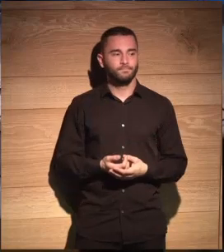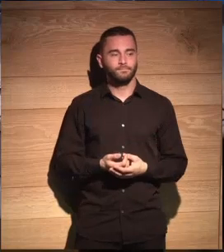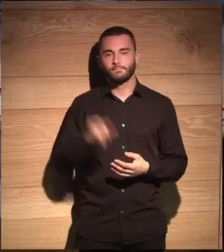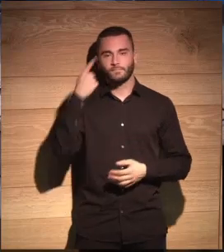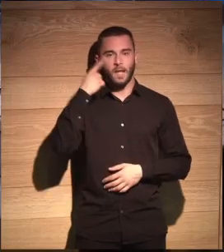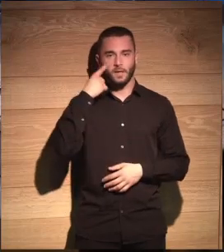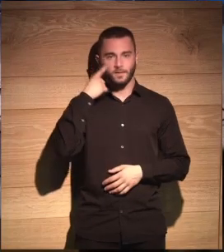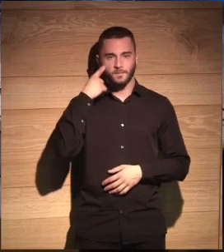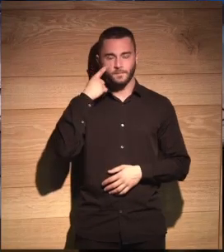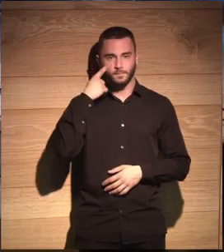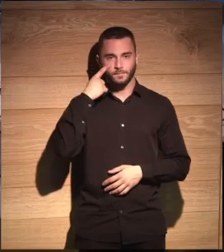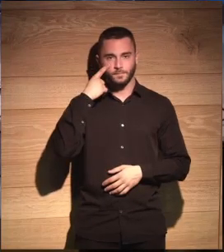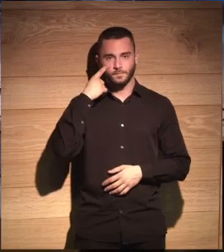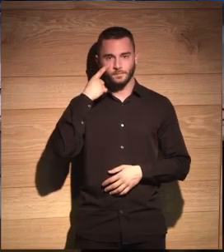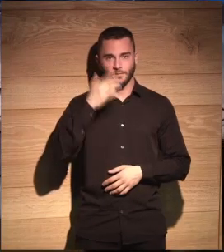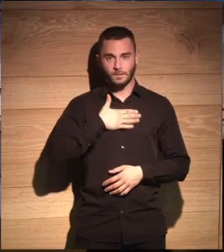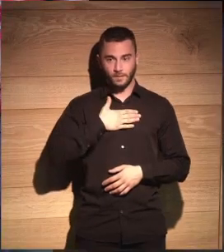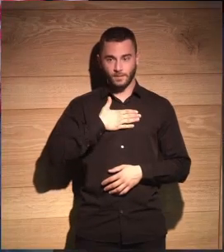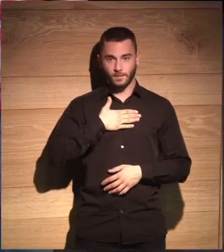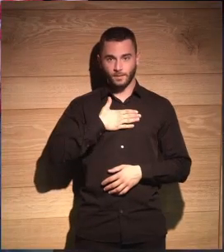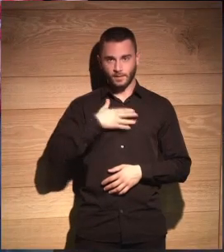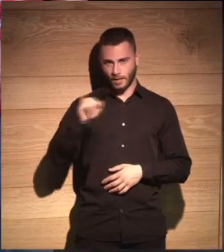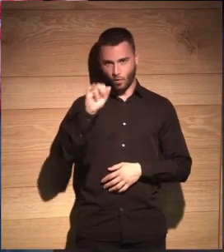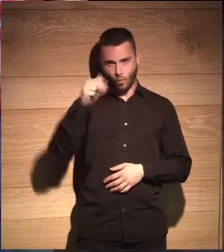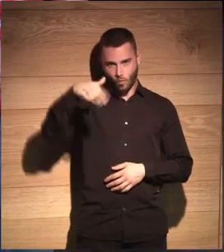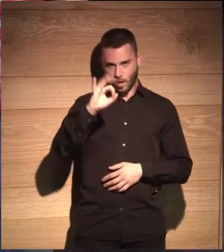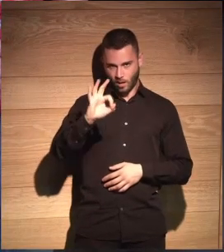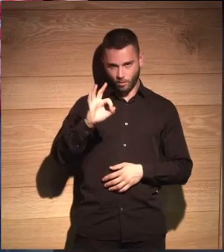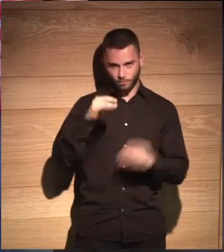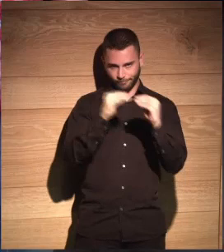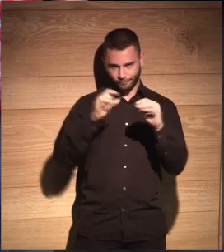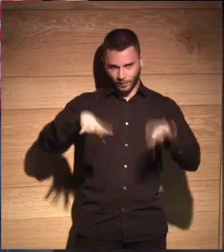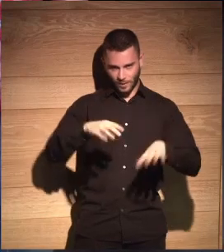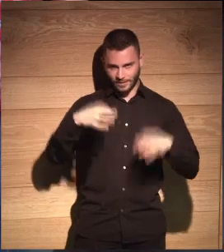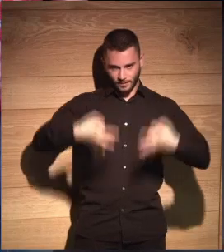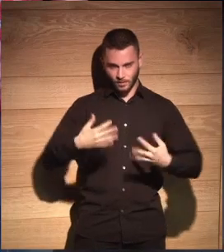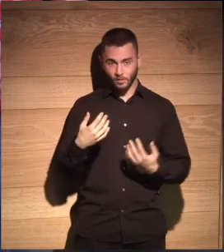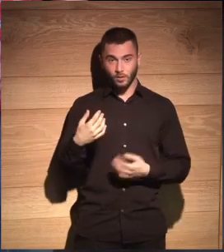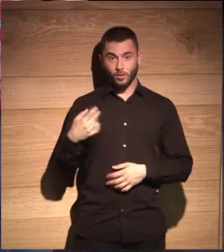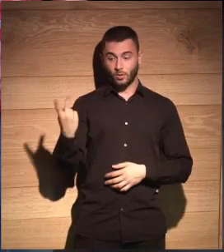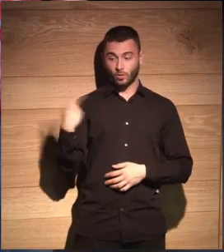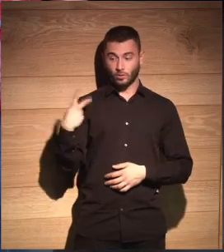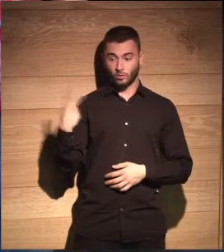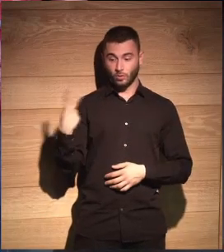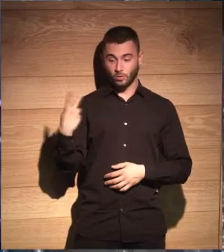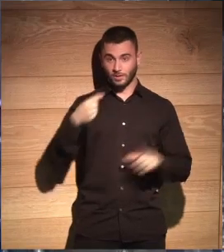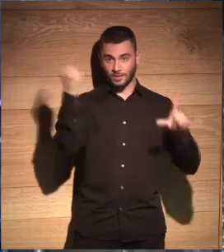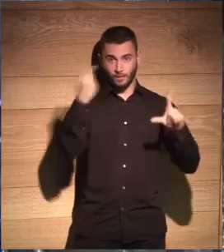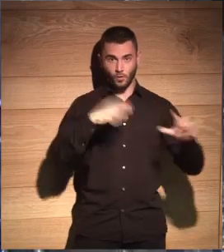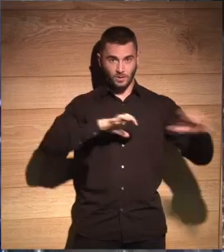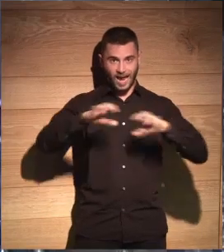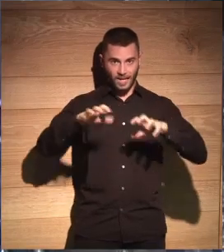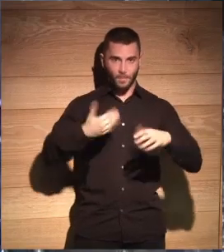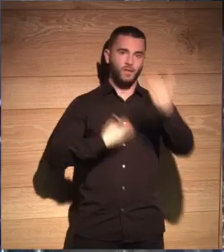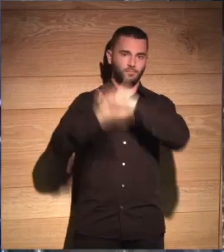A ver, precisamente, a mí me da, y a Juanjo también, el hecho de que los dos venimos de animación, hemos trabajado